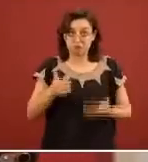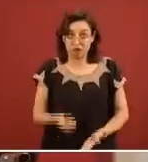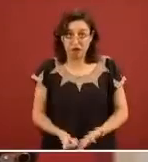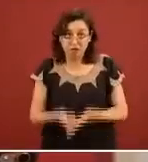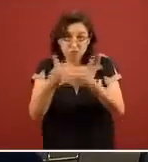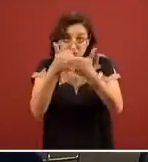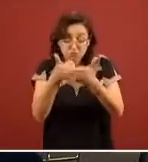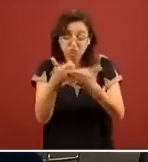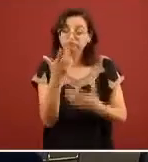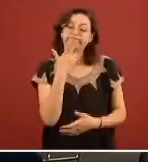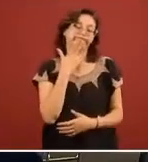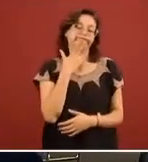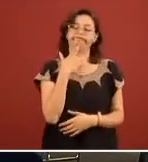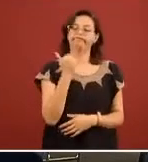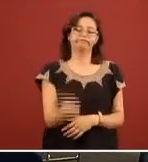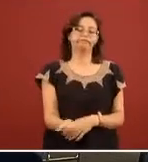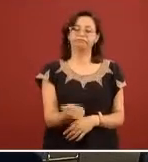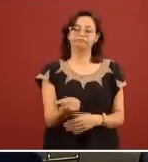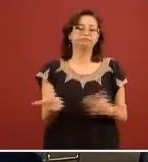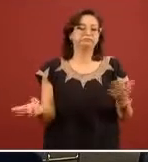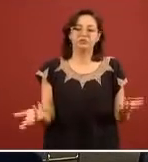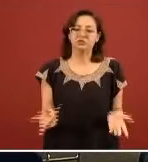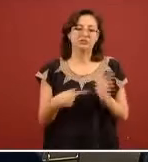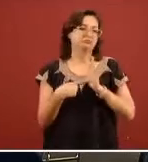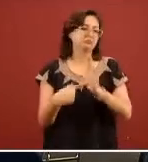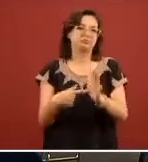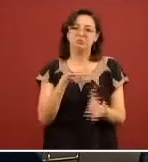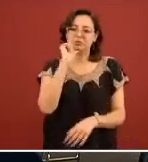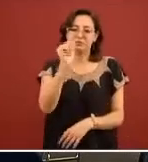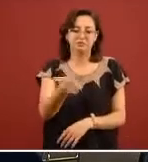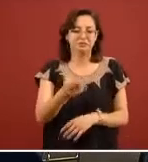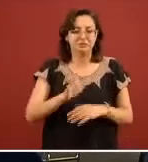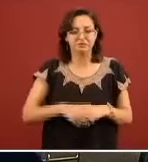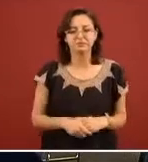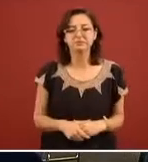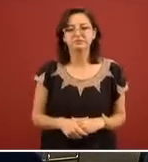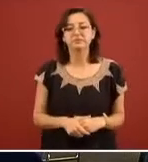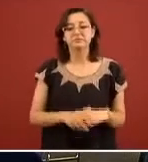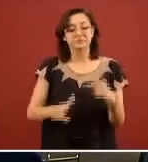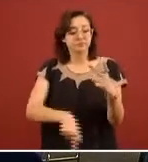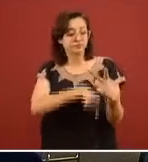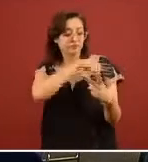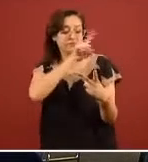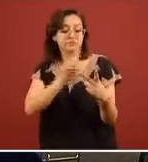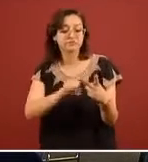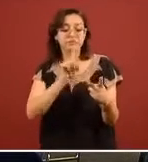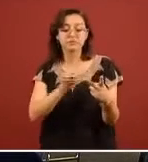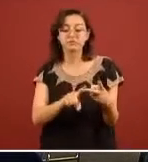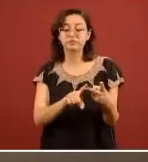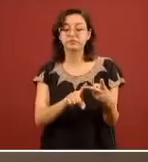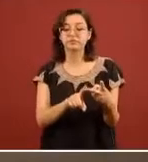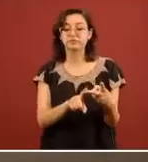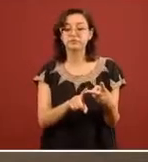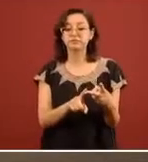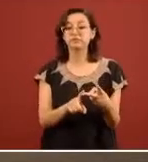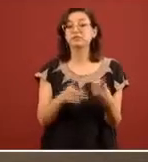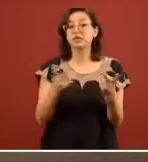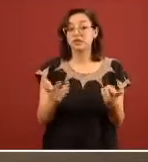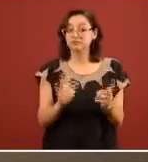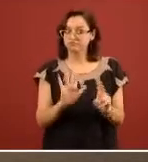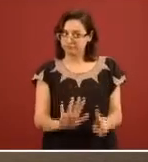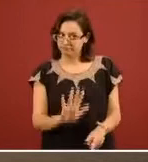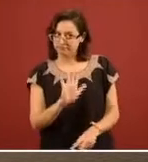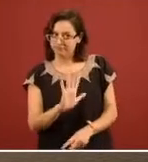una utilidad para el control de la propagación de infecciones. La segunda razón fue, dijimos, hay otras